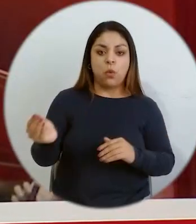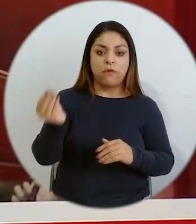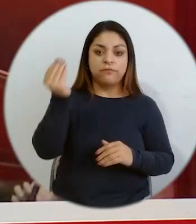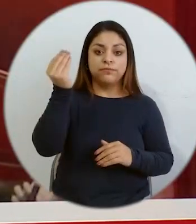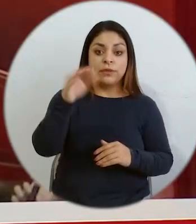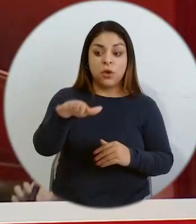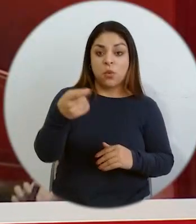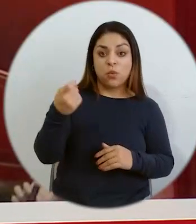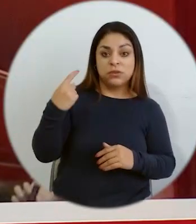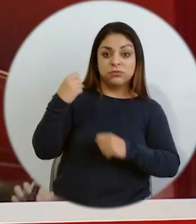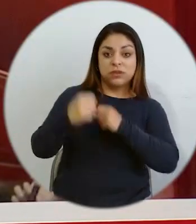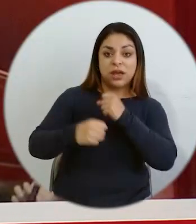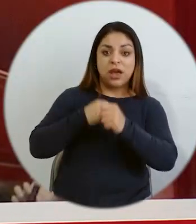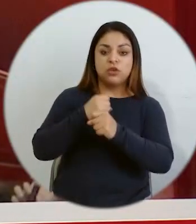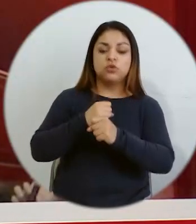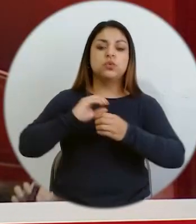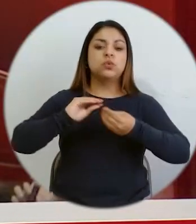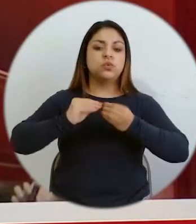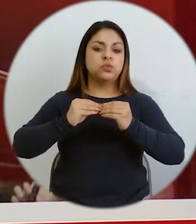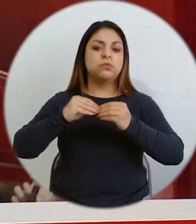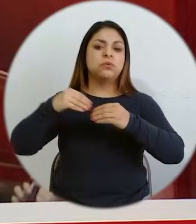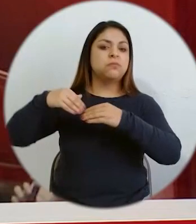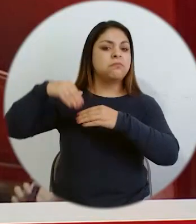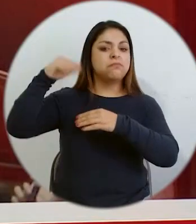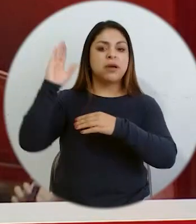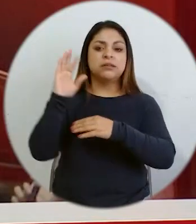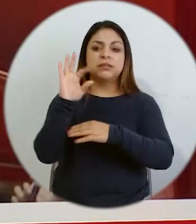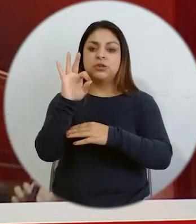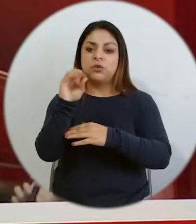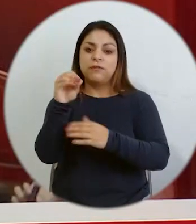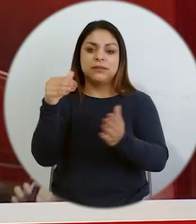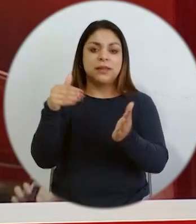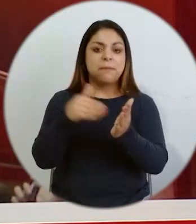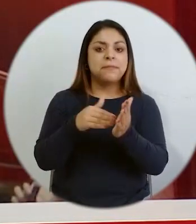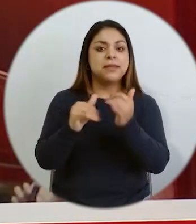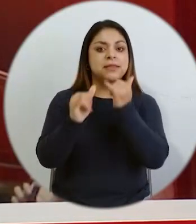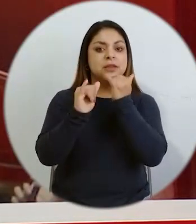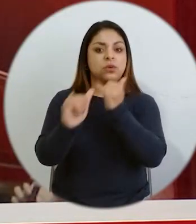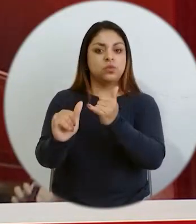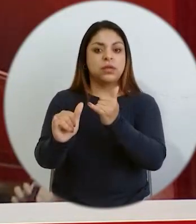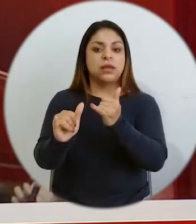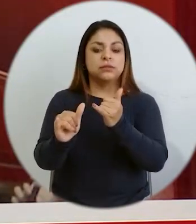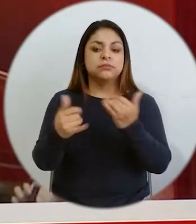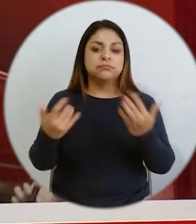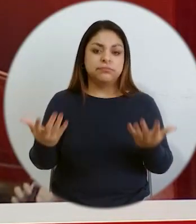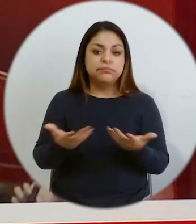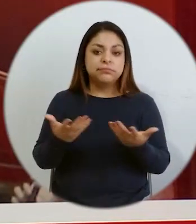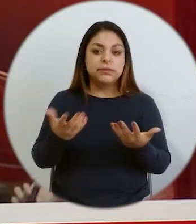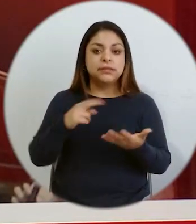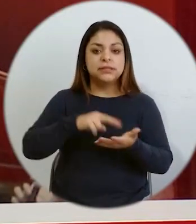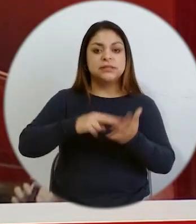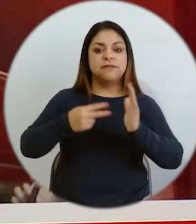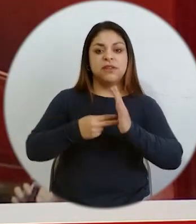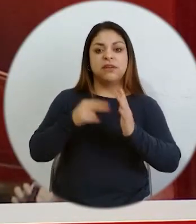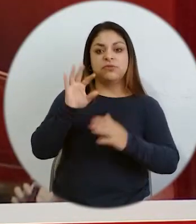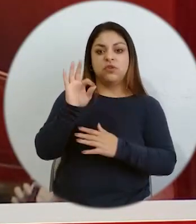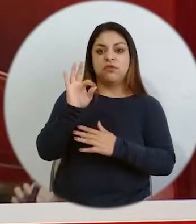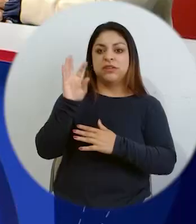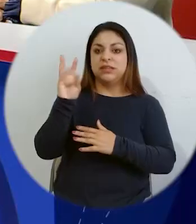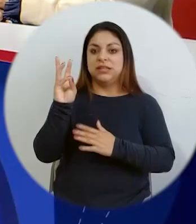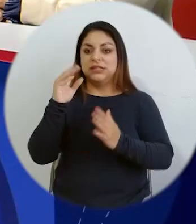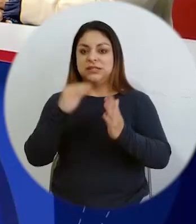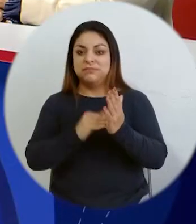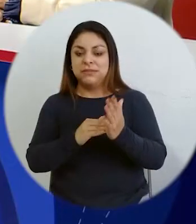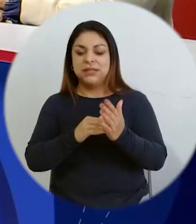rondado, supera las 90.000 denuncias. Como usted bien dijo, el año anterior 96.000, el año